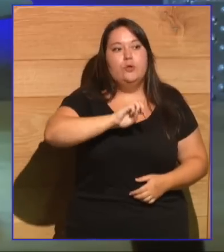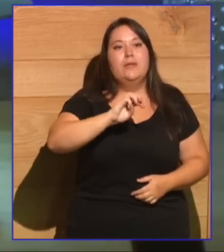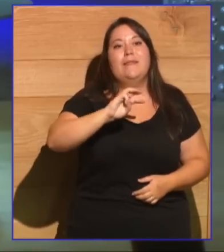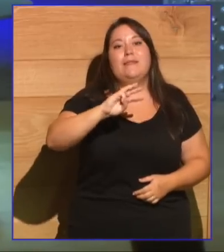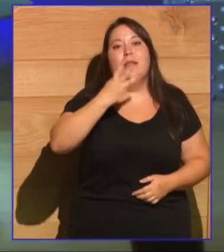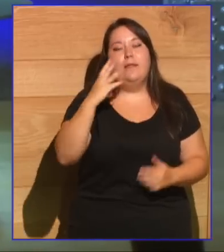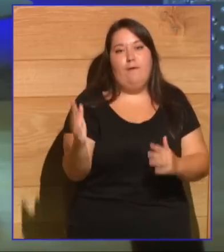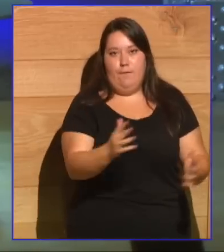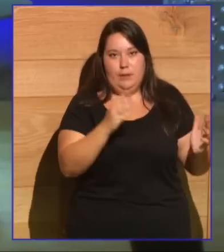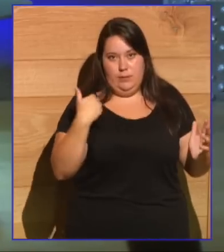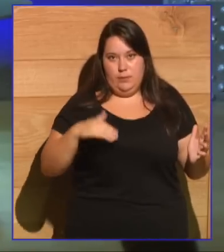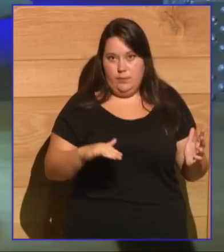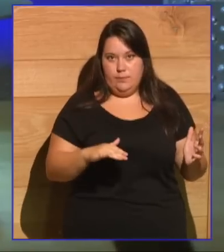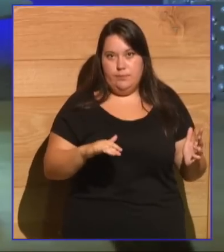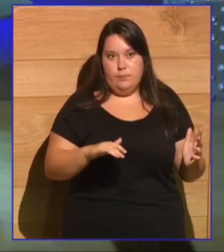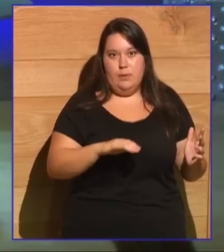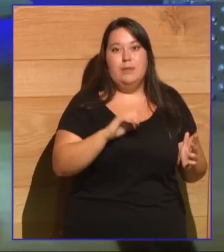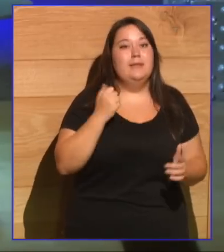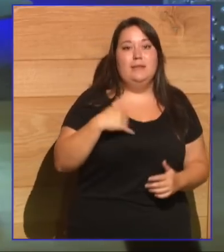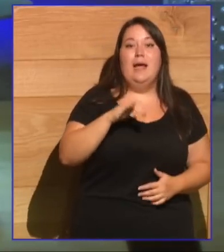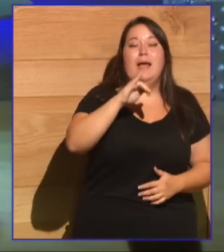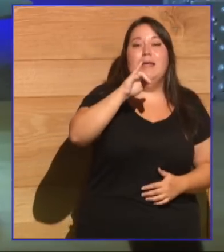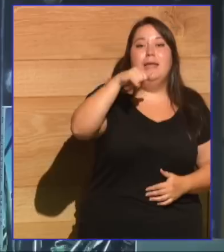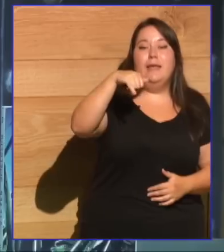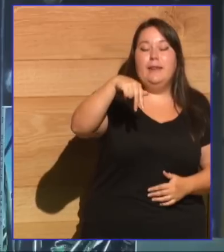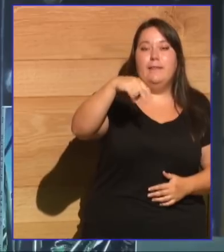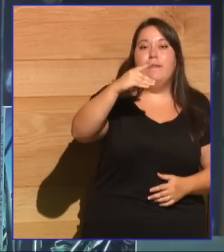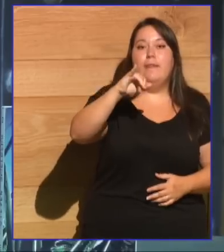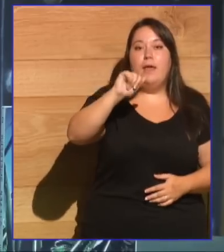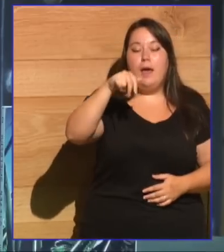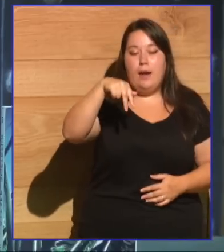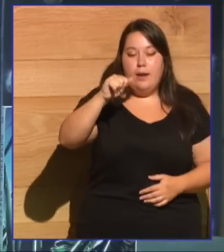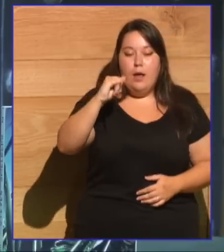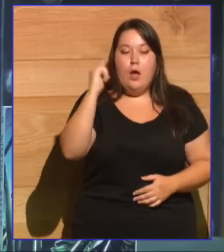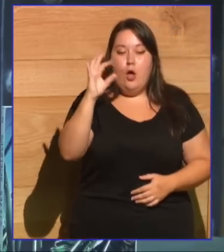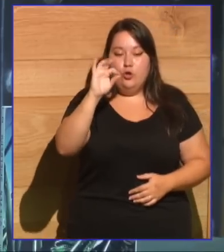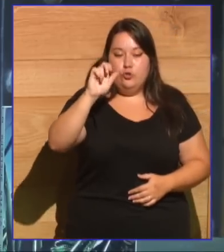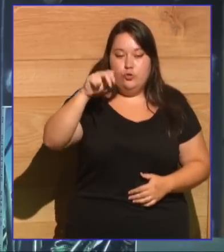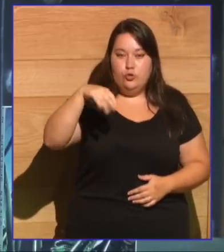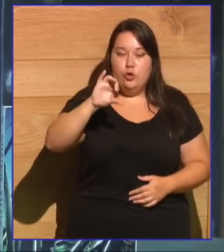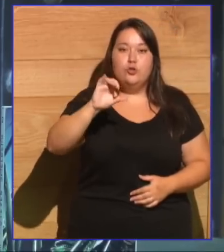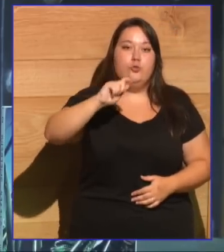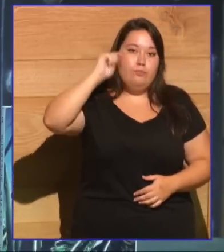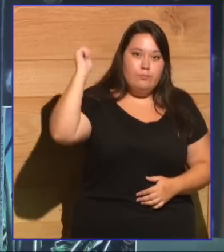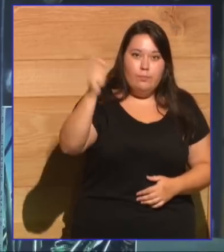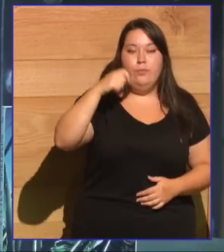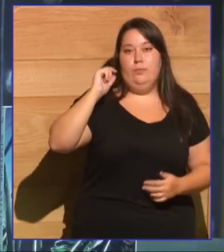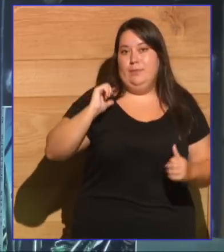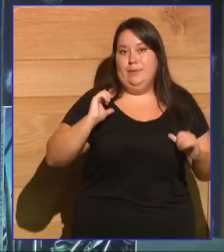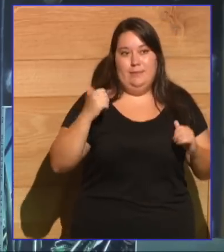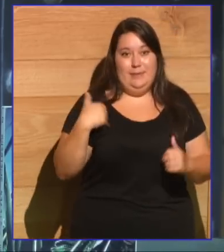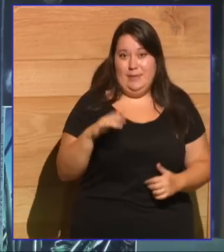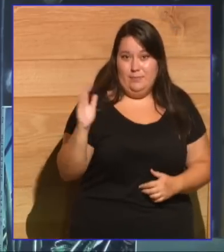de éxitos aunque en años he dicho la verdad que no pretende en principio lograr ese solar dt no es complicado